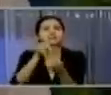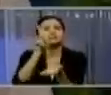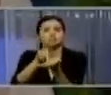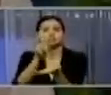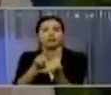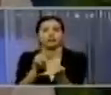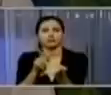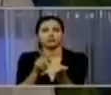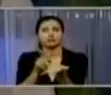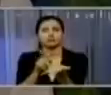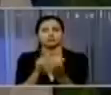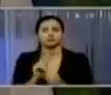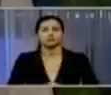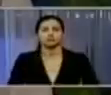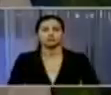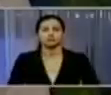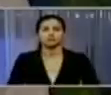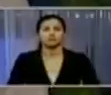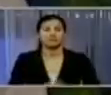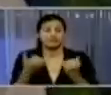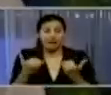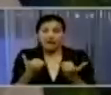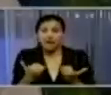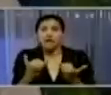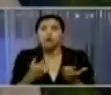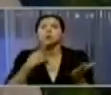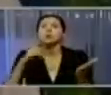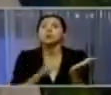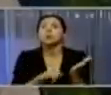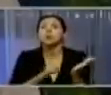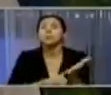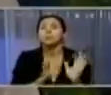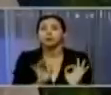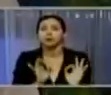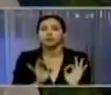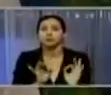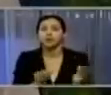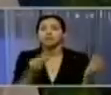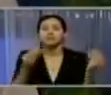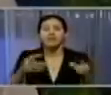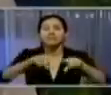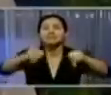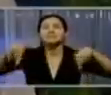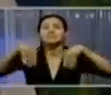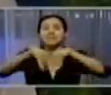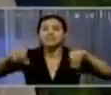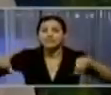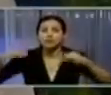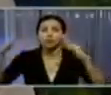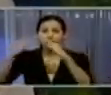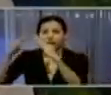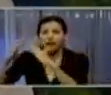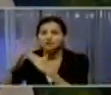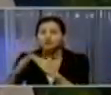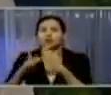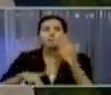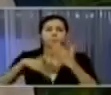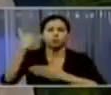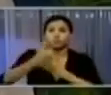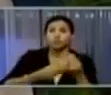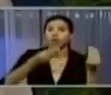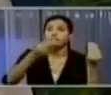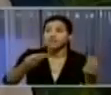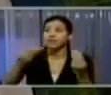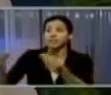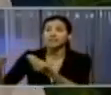que se cumpla desde ya la asignación de terrenos, viviendas y proyectos